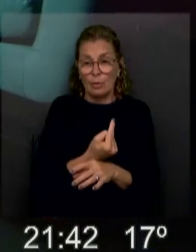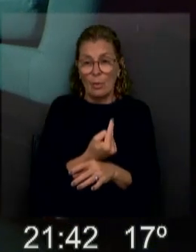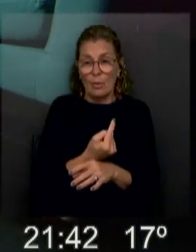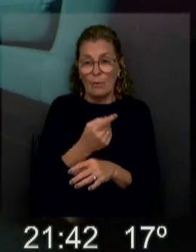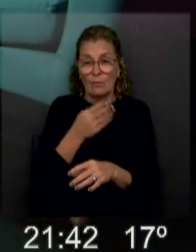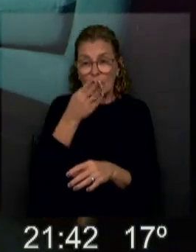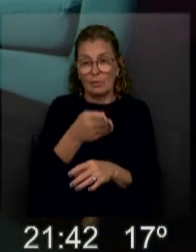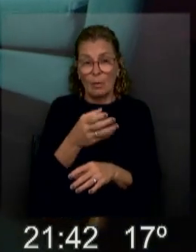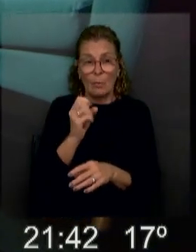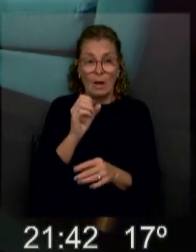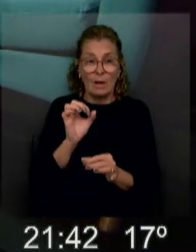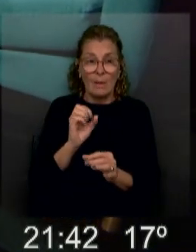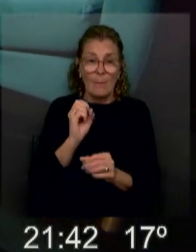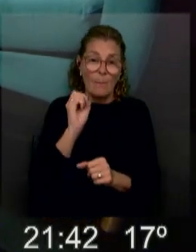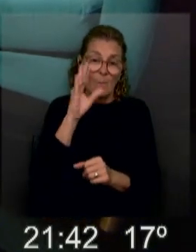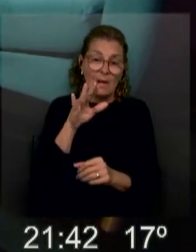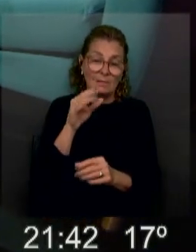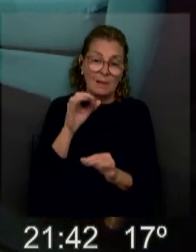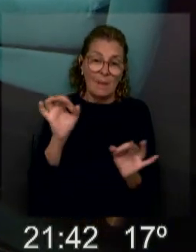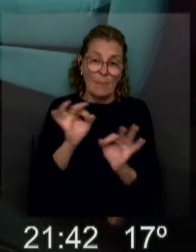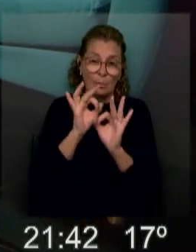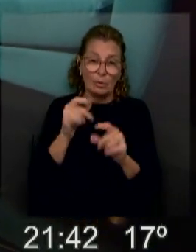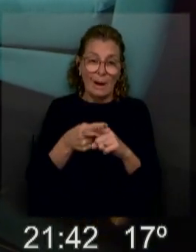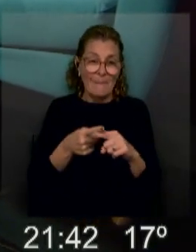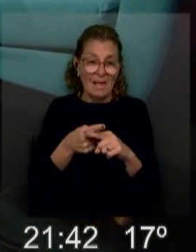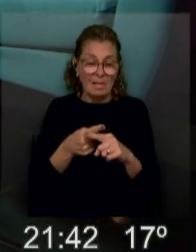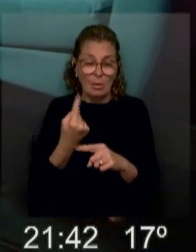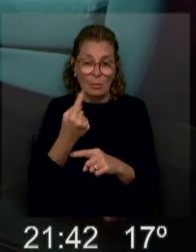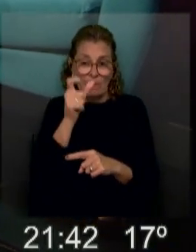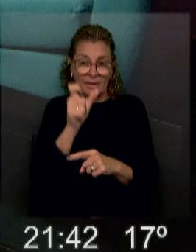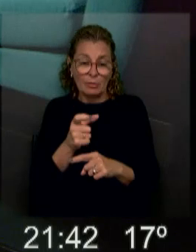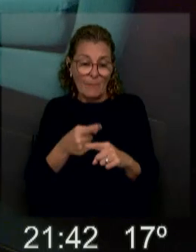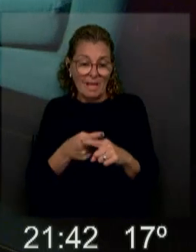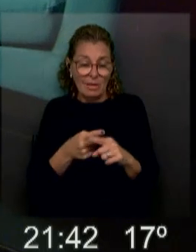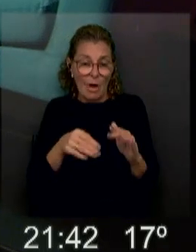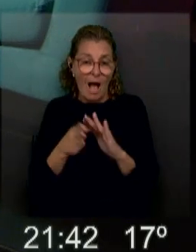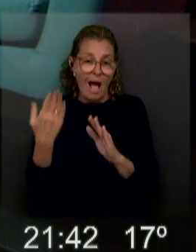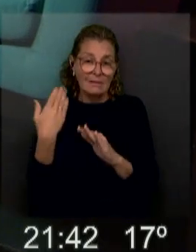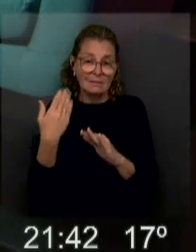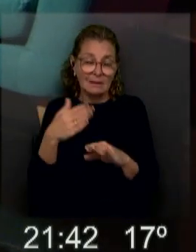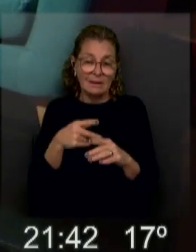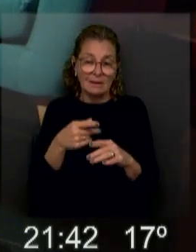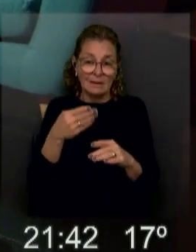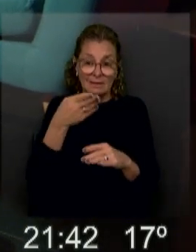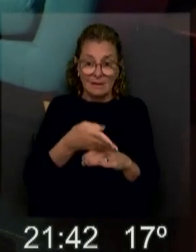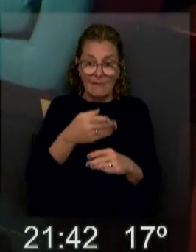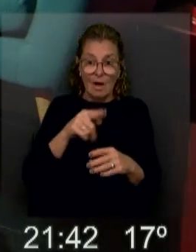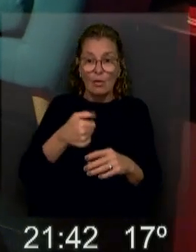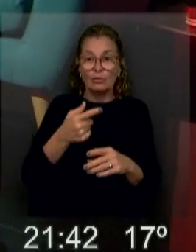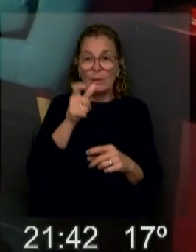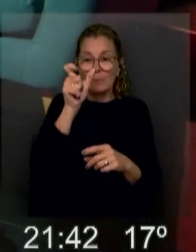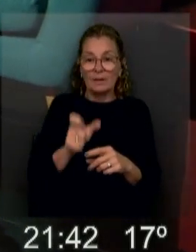perfil, sube sus propias canciones. No está el intermediario a veces tan claro de lo que era antes para nosotros el... Yo qué sé, yo me